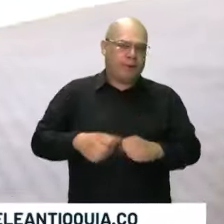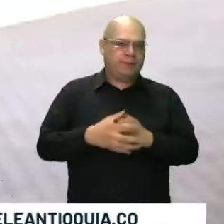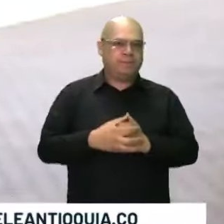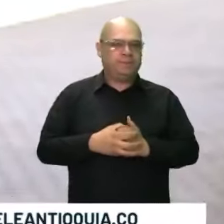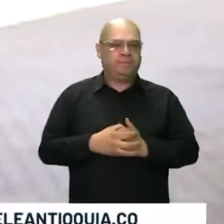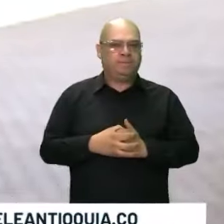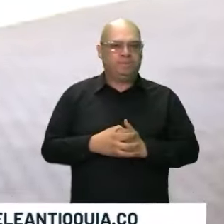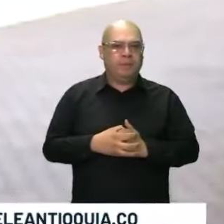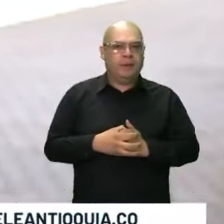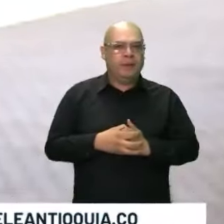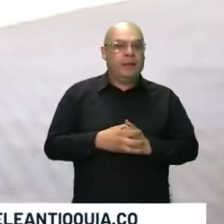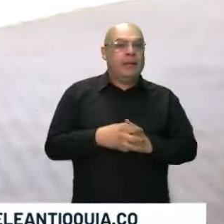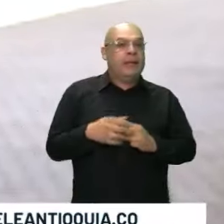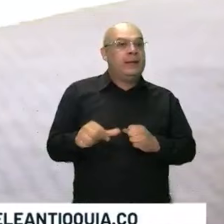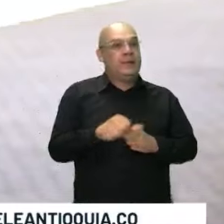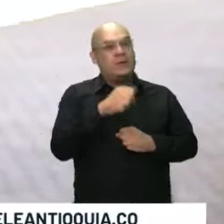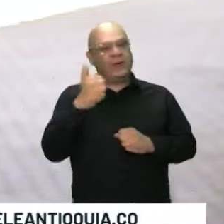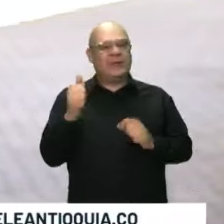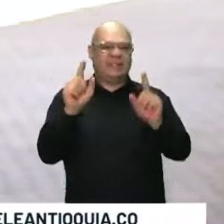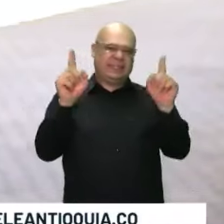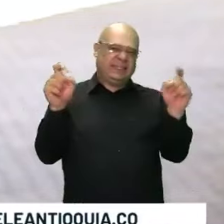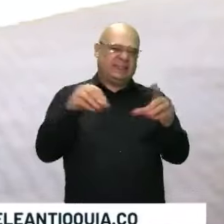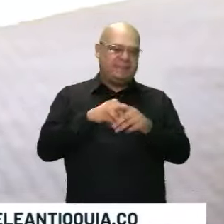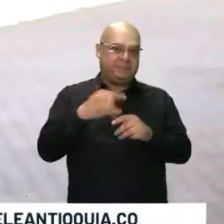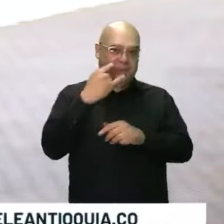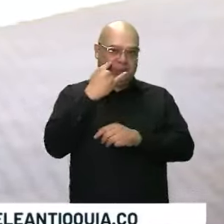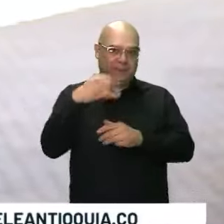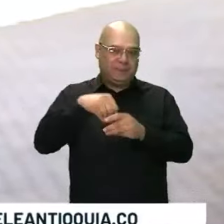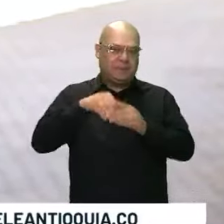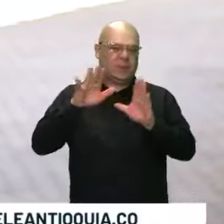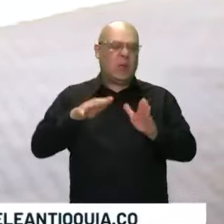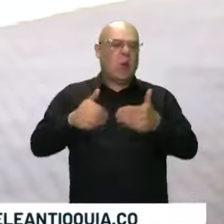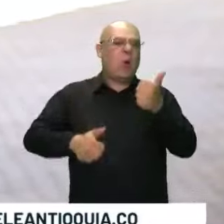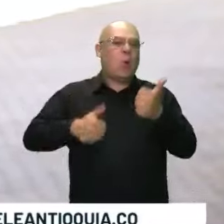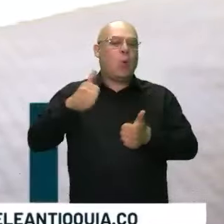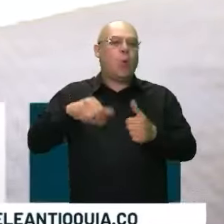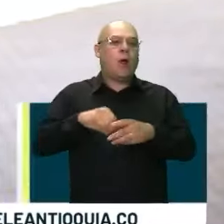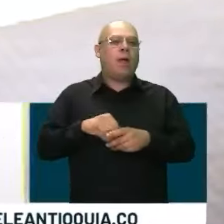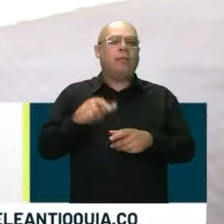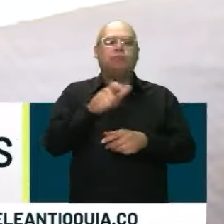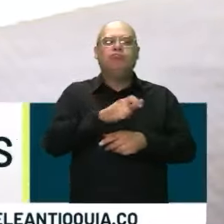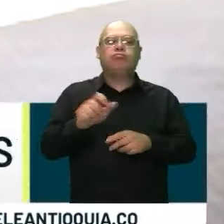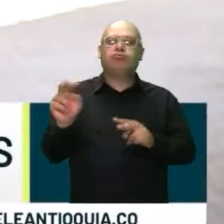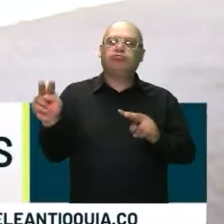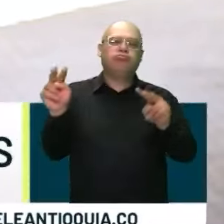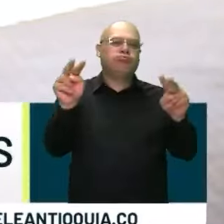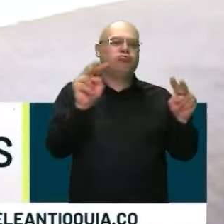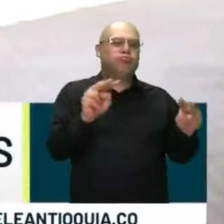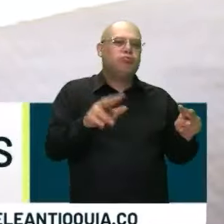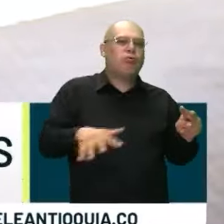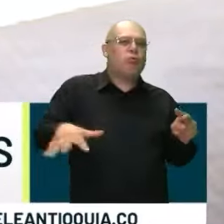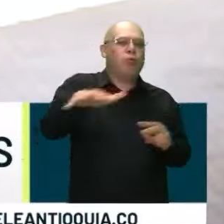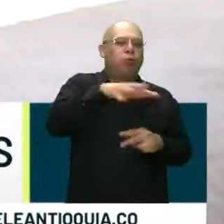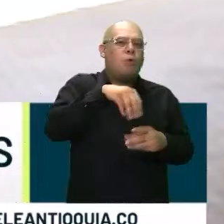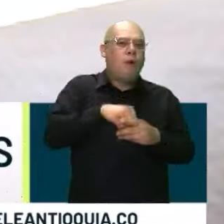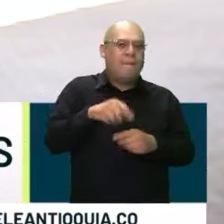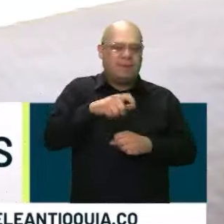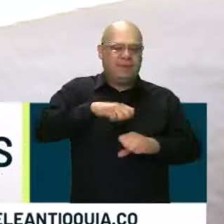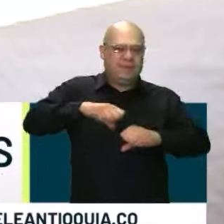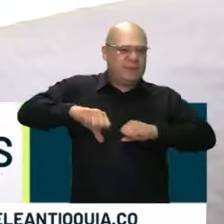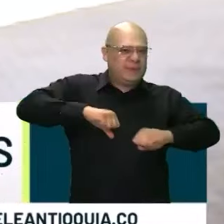Otro de los temas que llama la atención está enfocada en la percepción ciudadana que tiene sobre la gestión pública para el